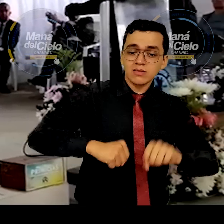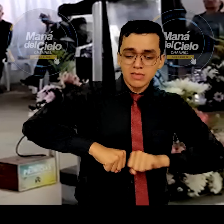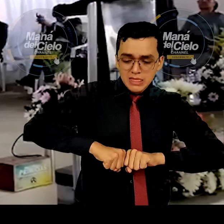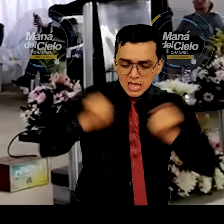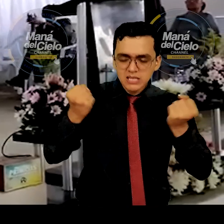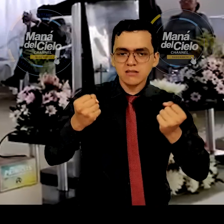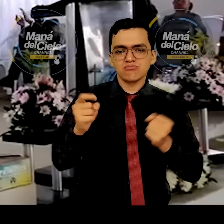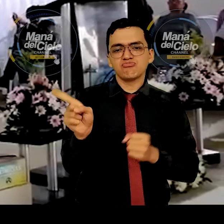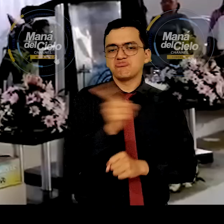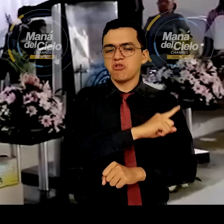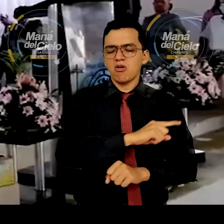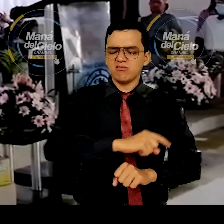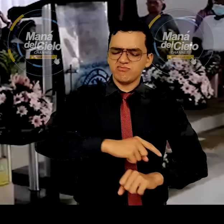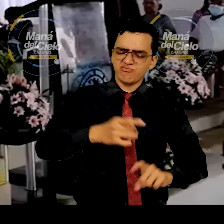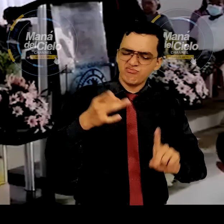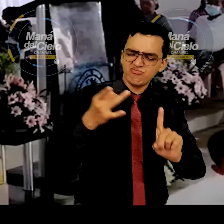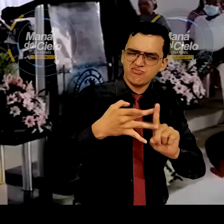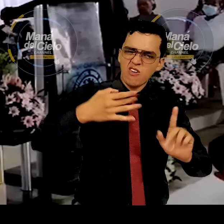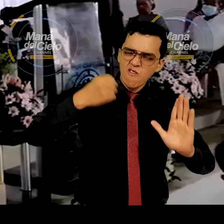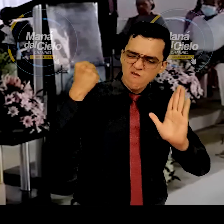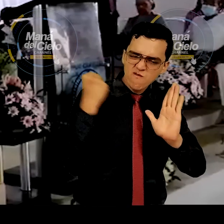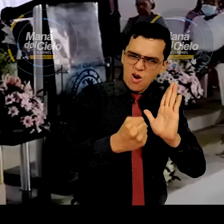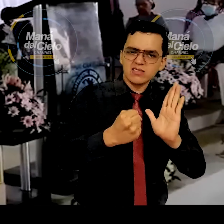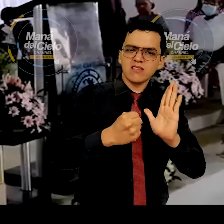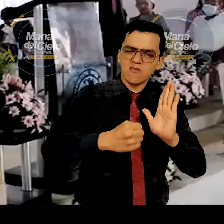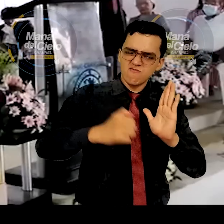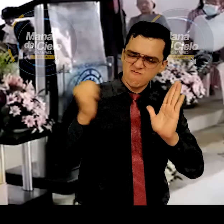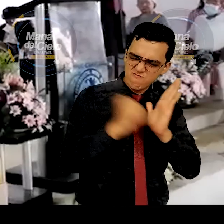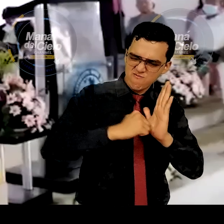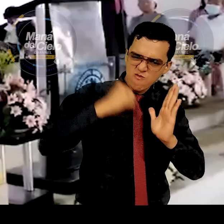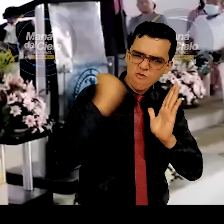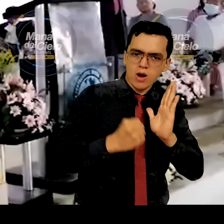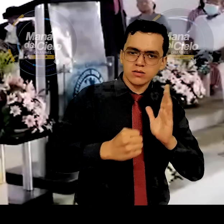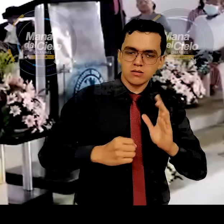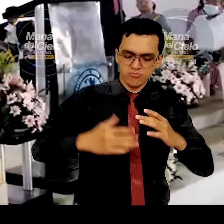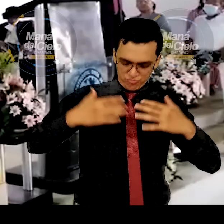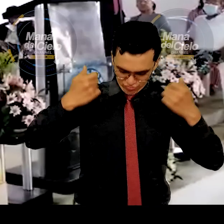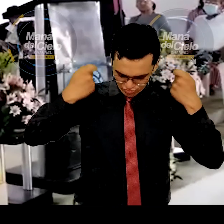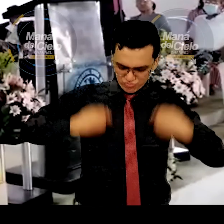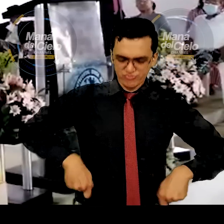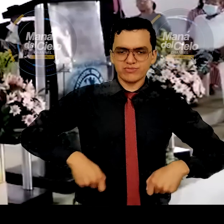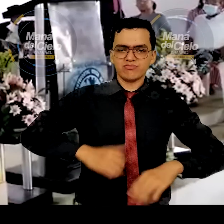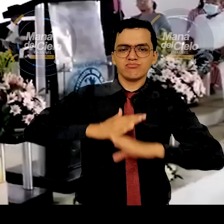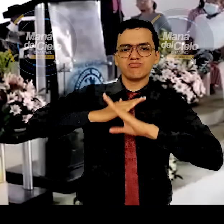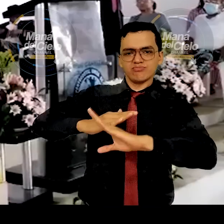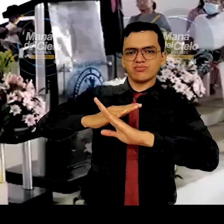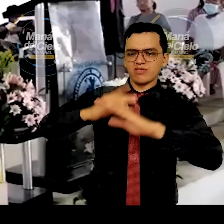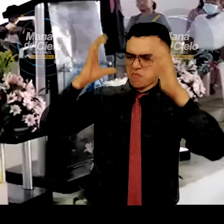tenemos. Y hace así, pero te quedas ahí.